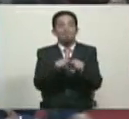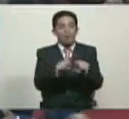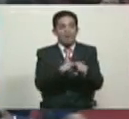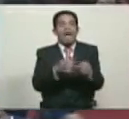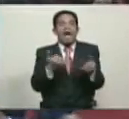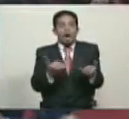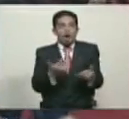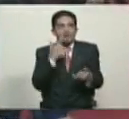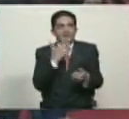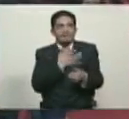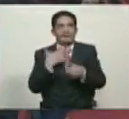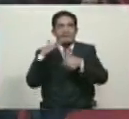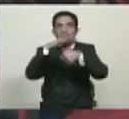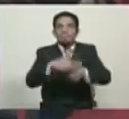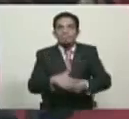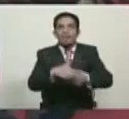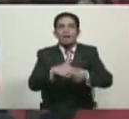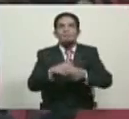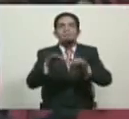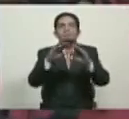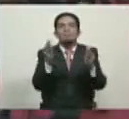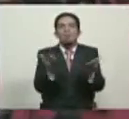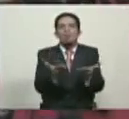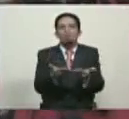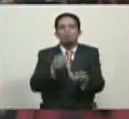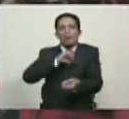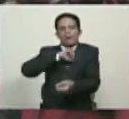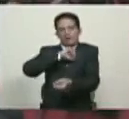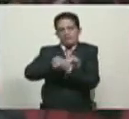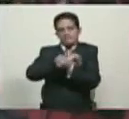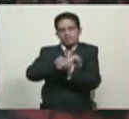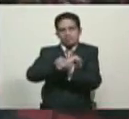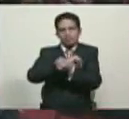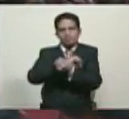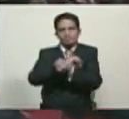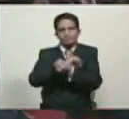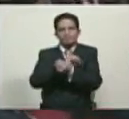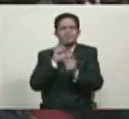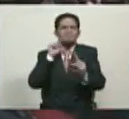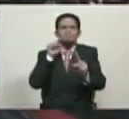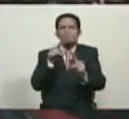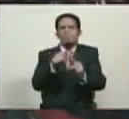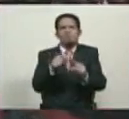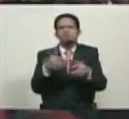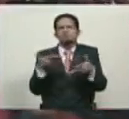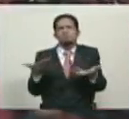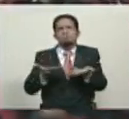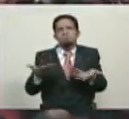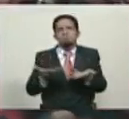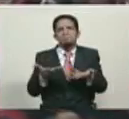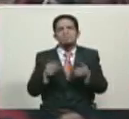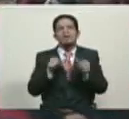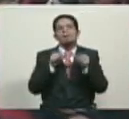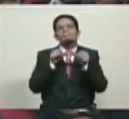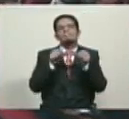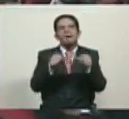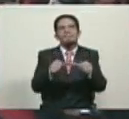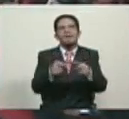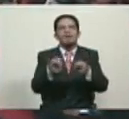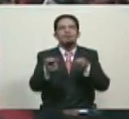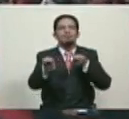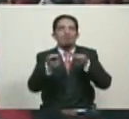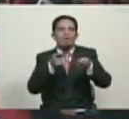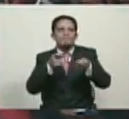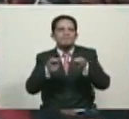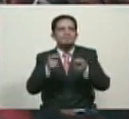los pueblos del mundo a una nueva forma de esclavitud, y con el único propósito de mantener bajo su dominio el